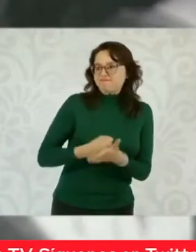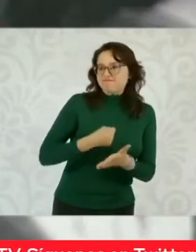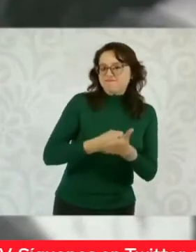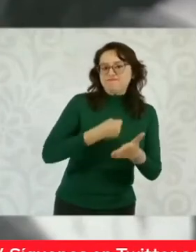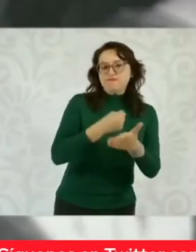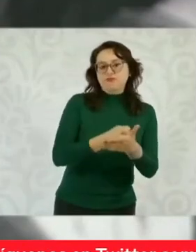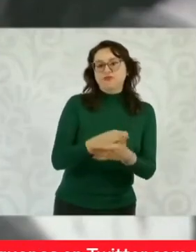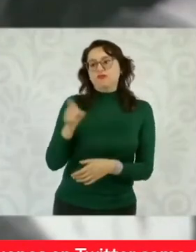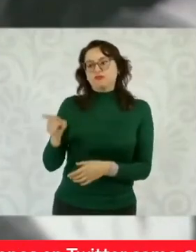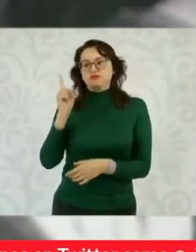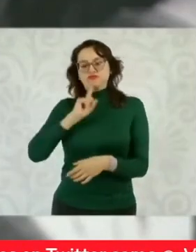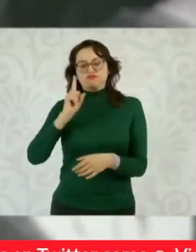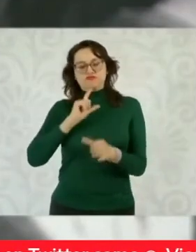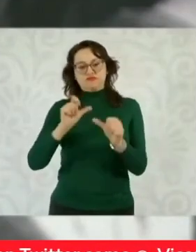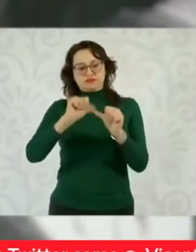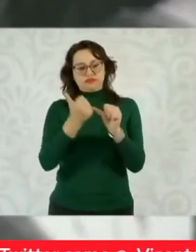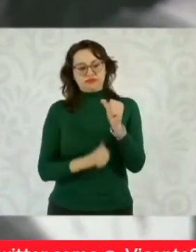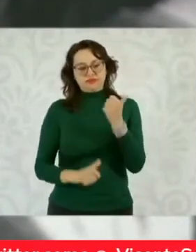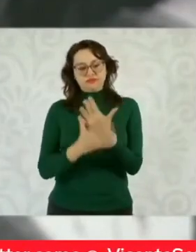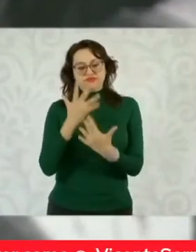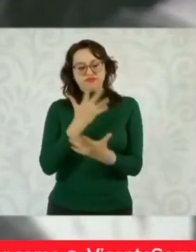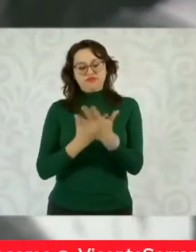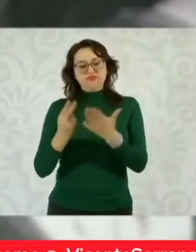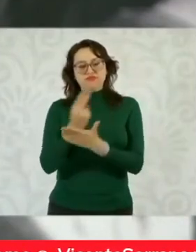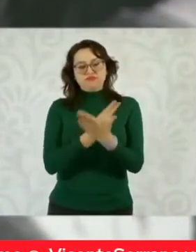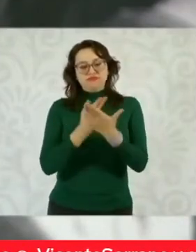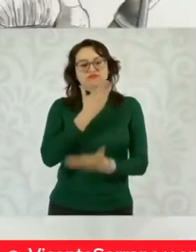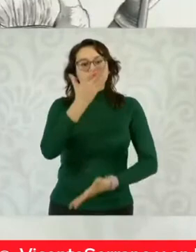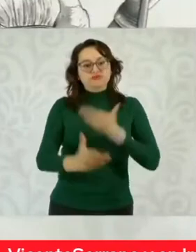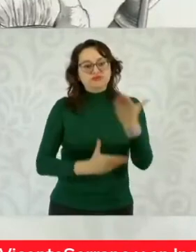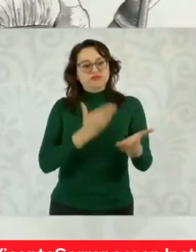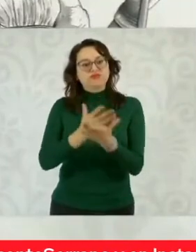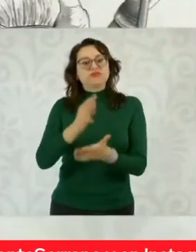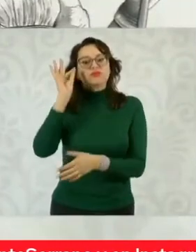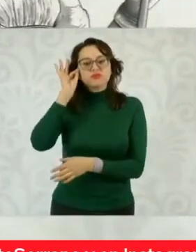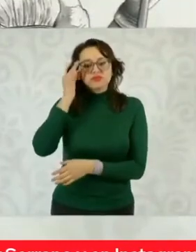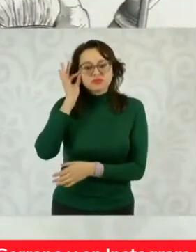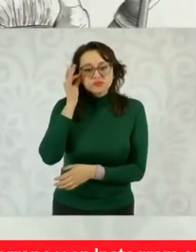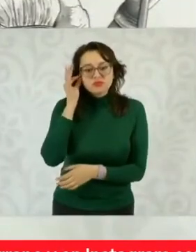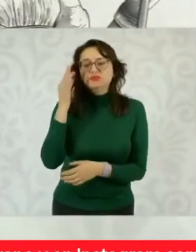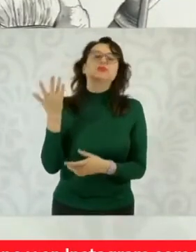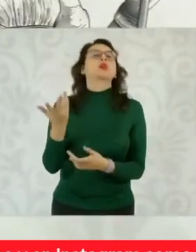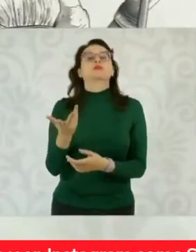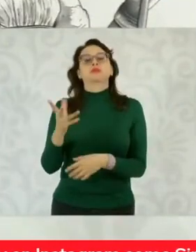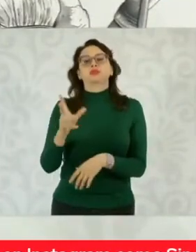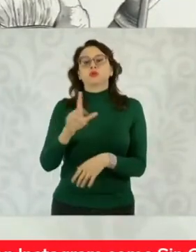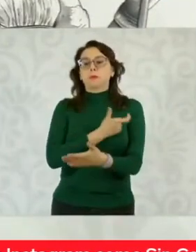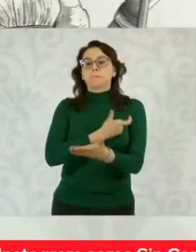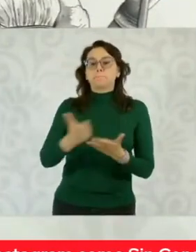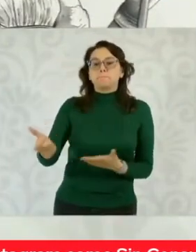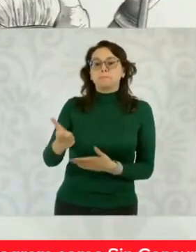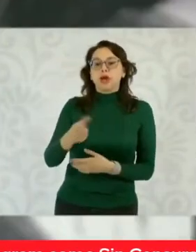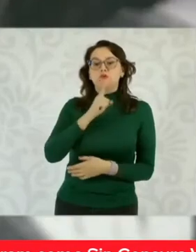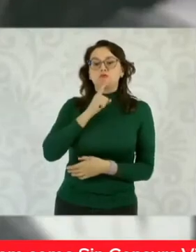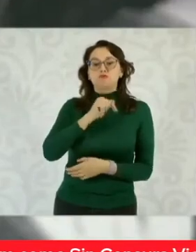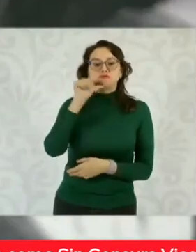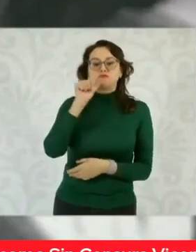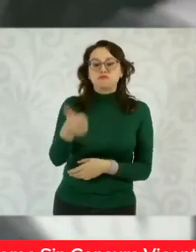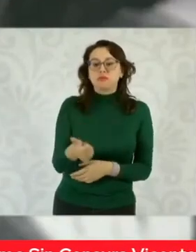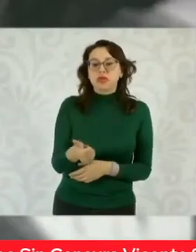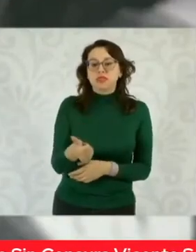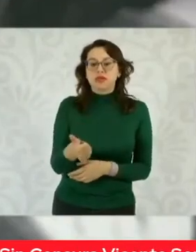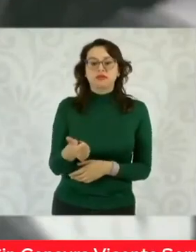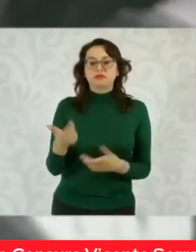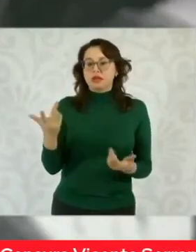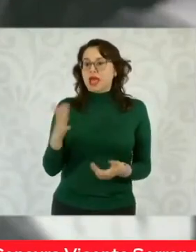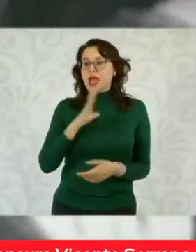Una artista cuya obra siempre estuvo al servicio de la gente, completamente libres de derechos, es por eso que las podemos encontrar tanto en